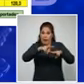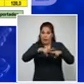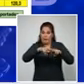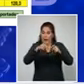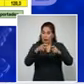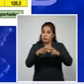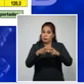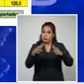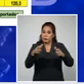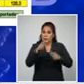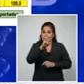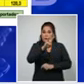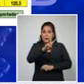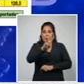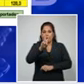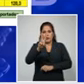a